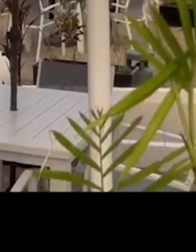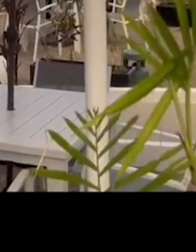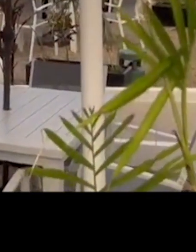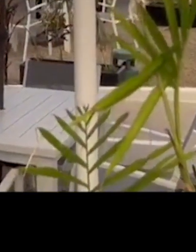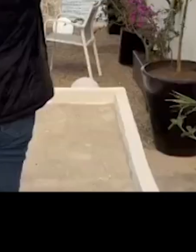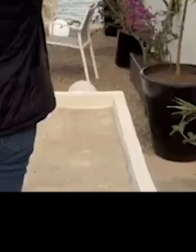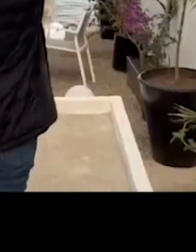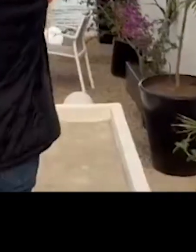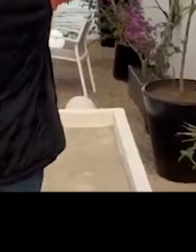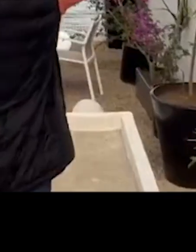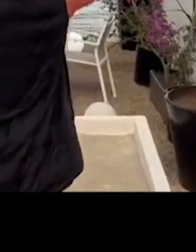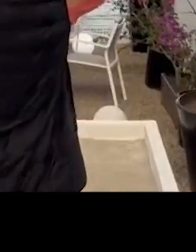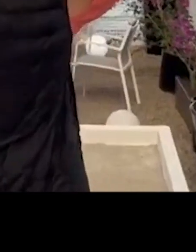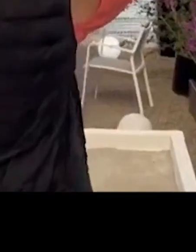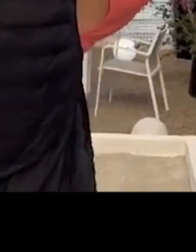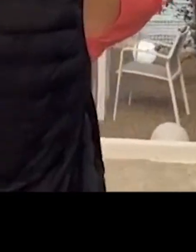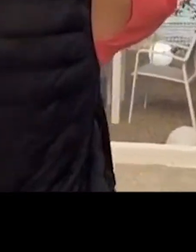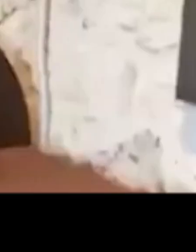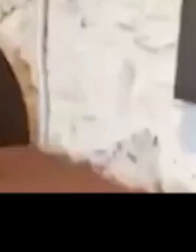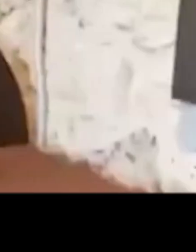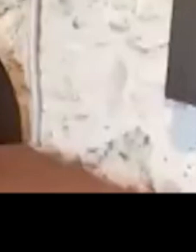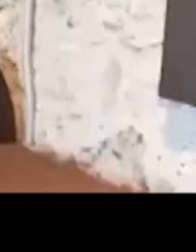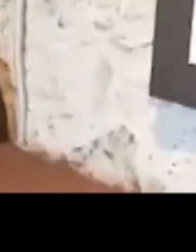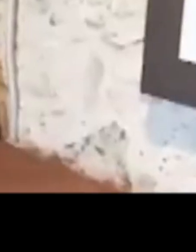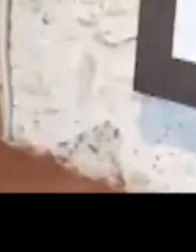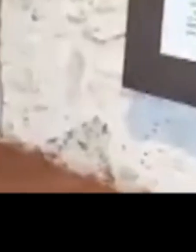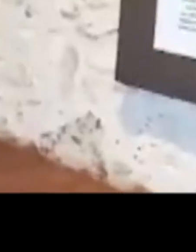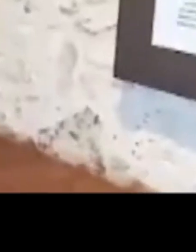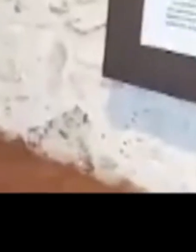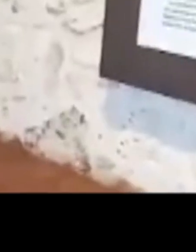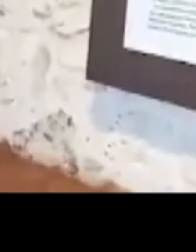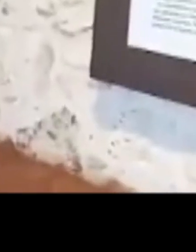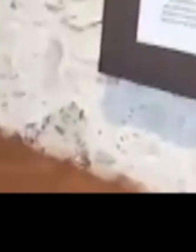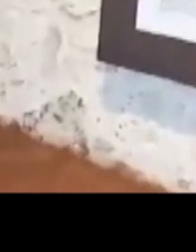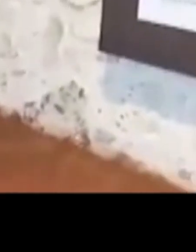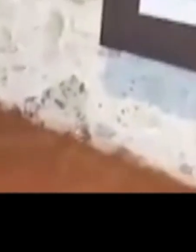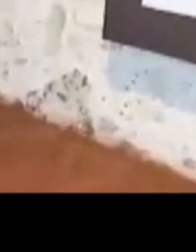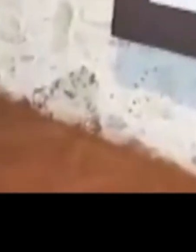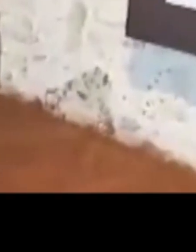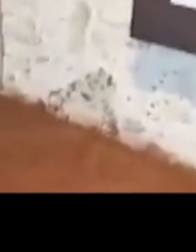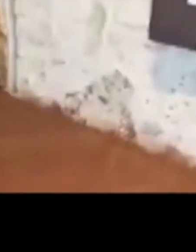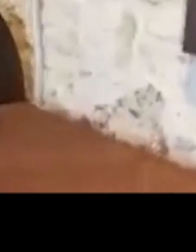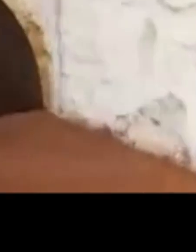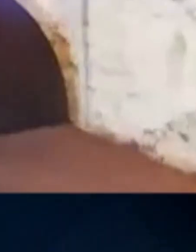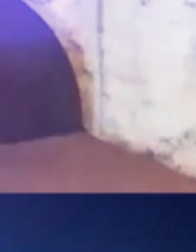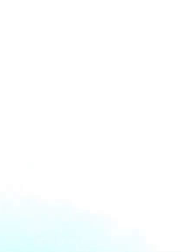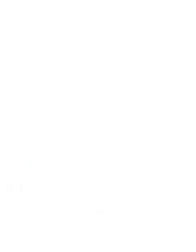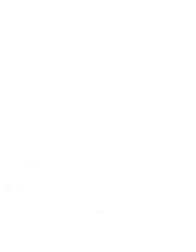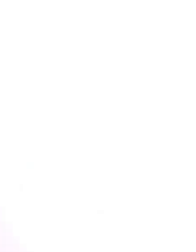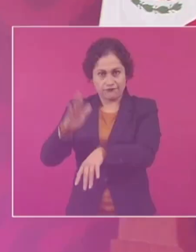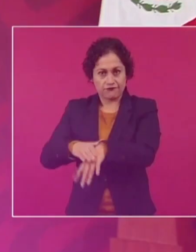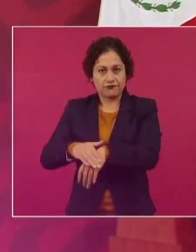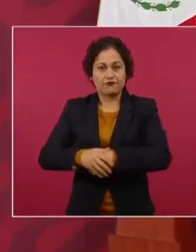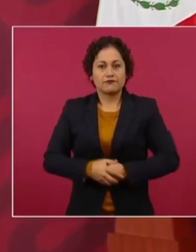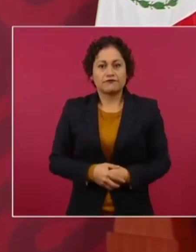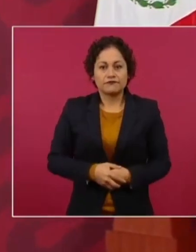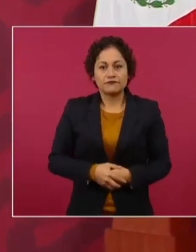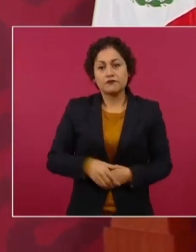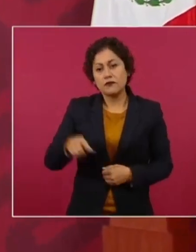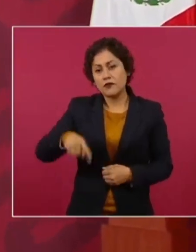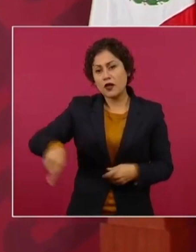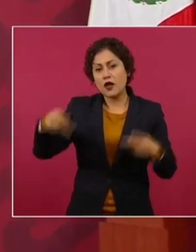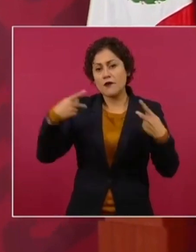la cárcel donde estuvo preso José Revueltas, un